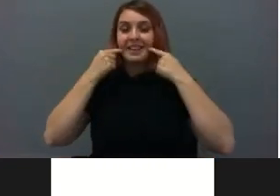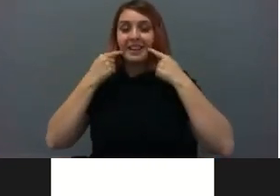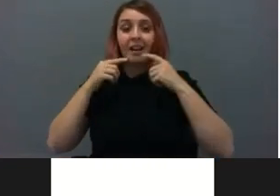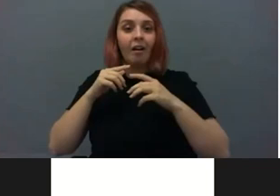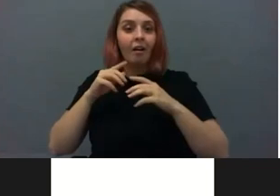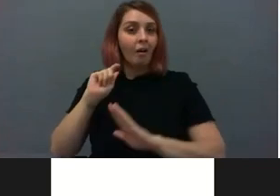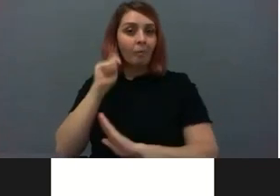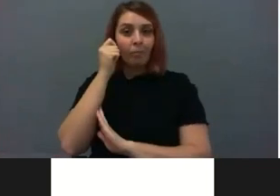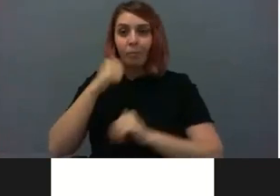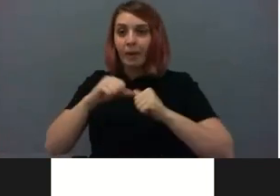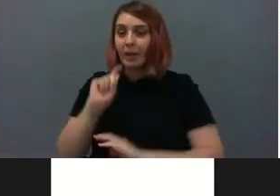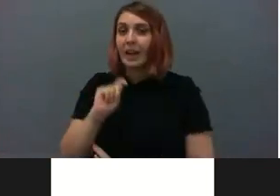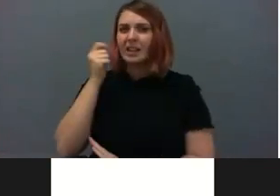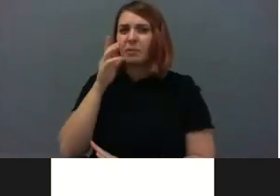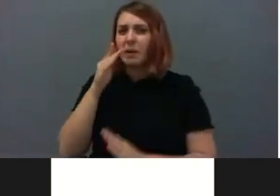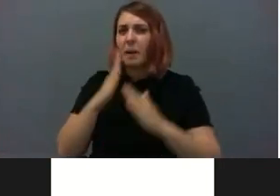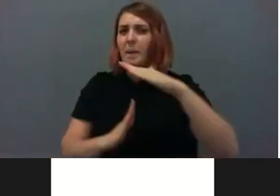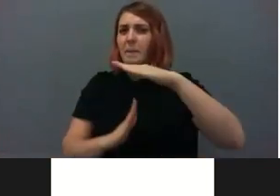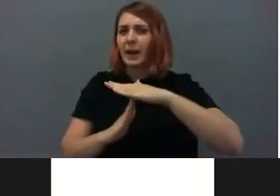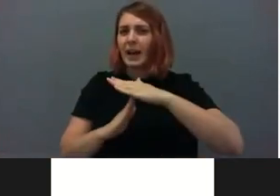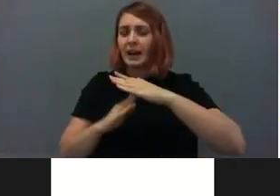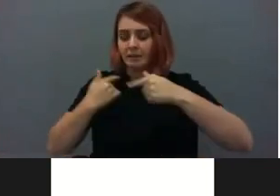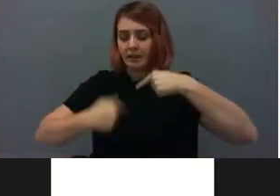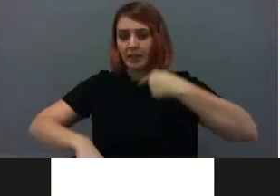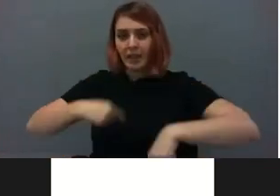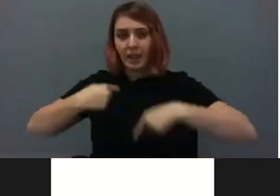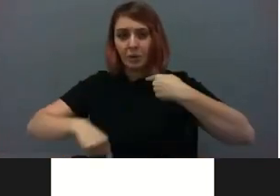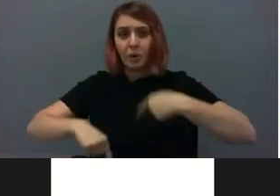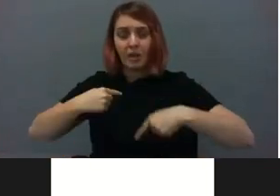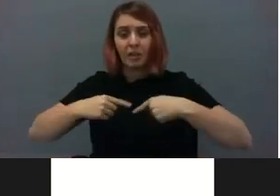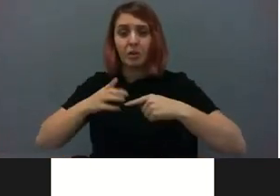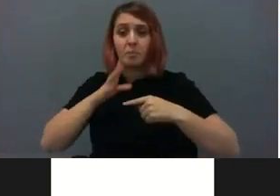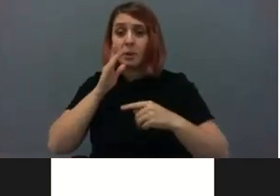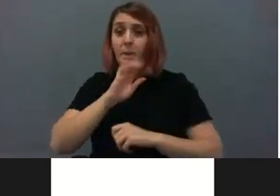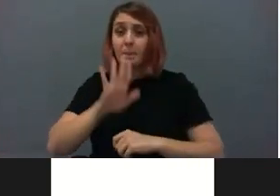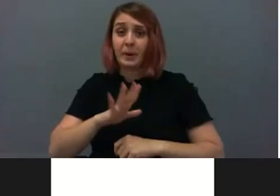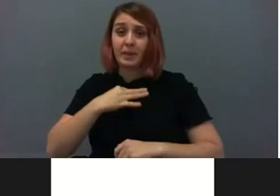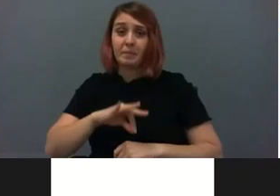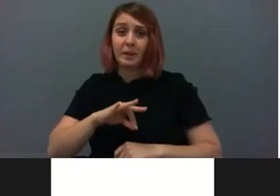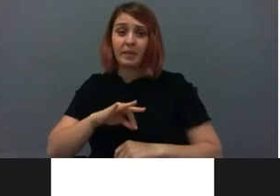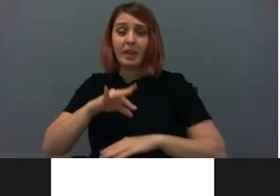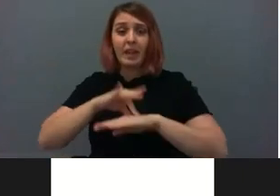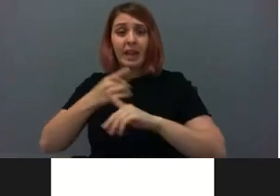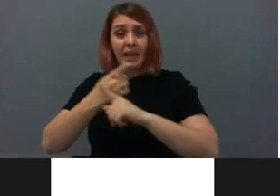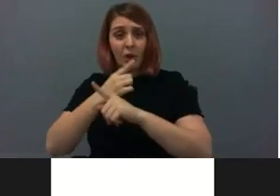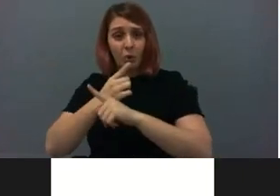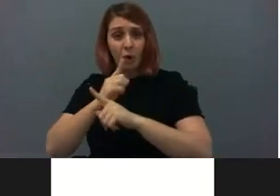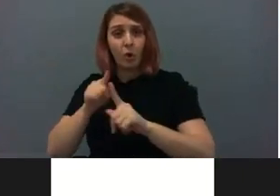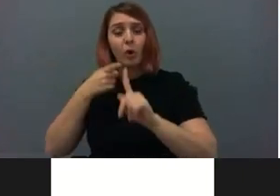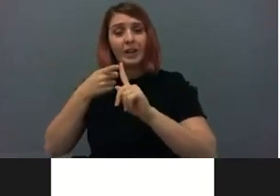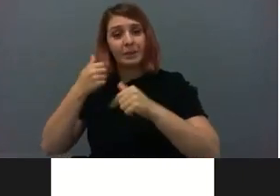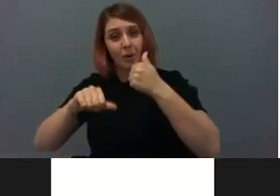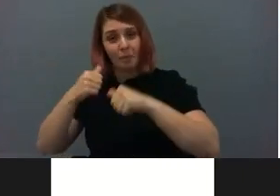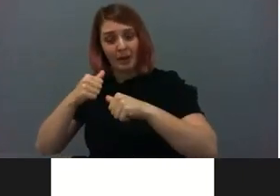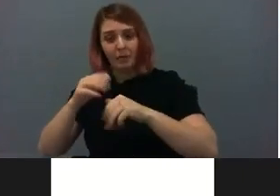ha sido un éxito, pero hemos tenido que parar un ratito la circulación sanguínea, por lo que seguramente tendréis que ir al neurólogo después para la recuperación.